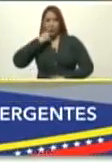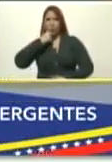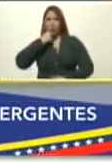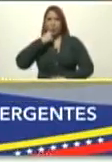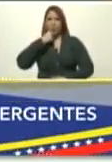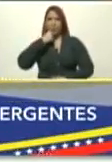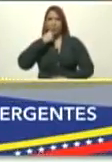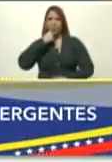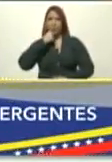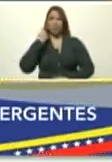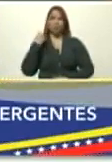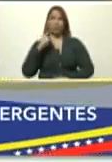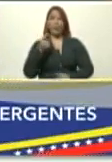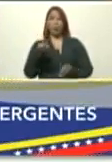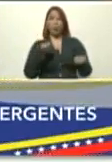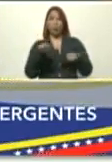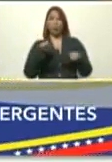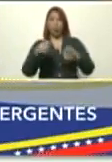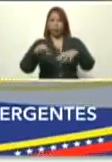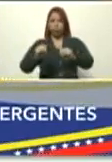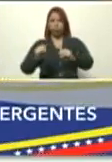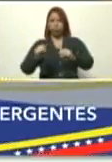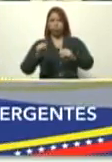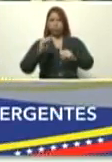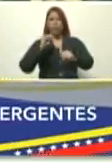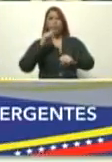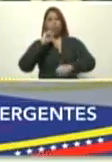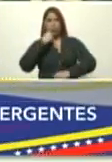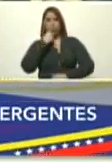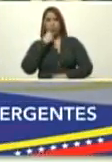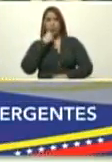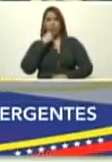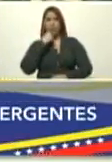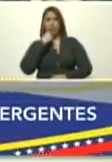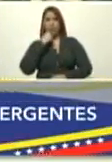Y tuvieron el control de Rusia en esa última década